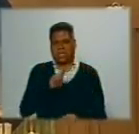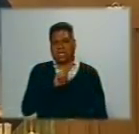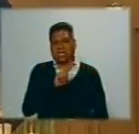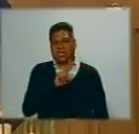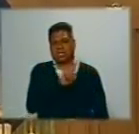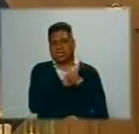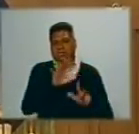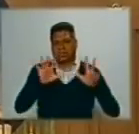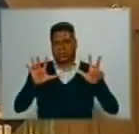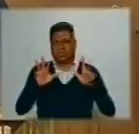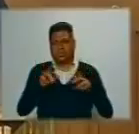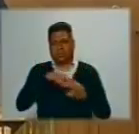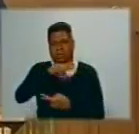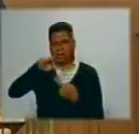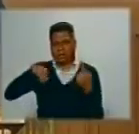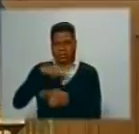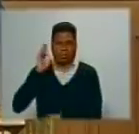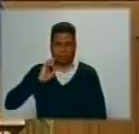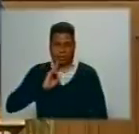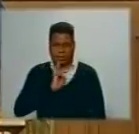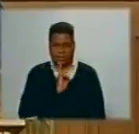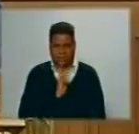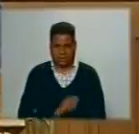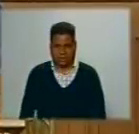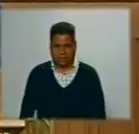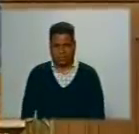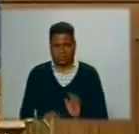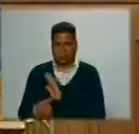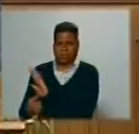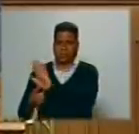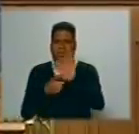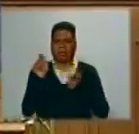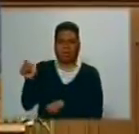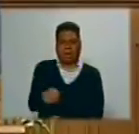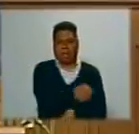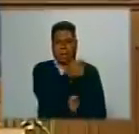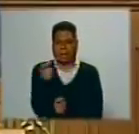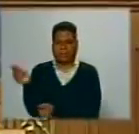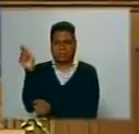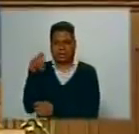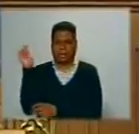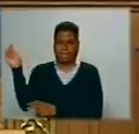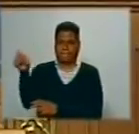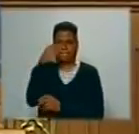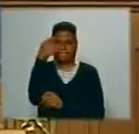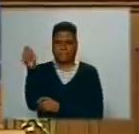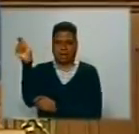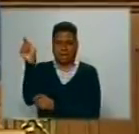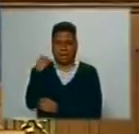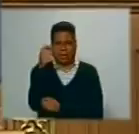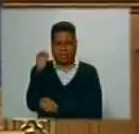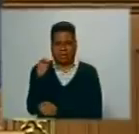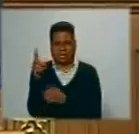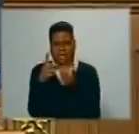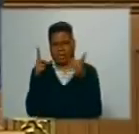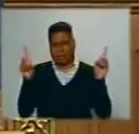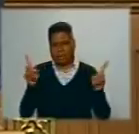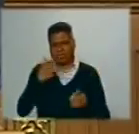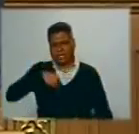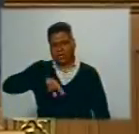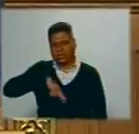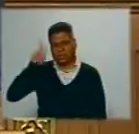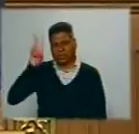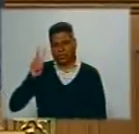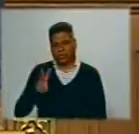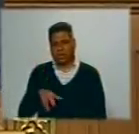bolivariana. Vamos los venezolanos, como lo hemos demostrado, con la bandera de la paz, vamos con la bandera de la democracia, vamos los venezolanos todos